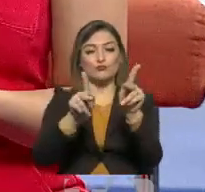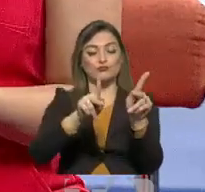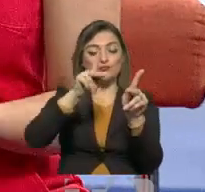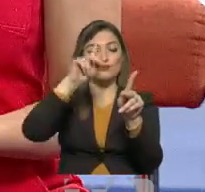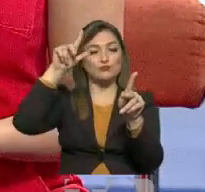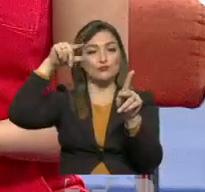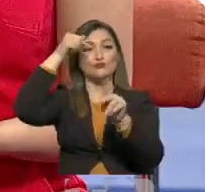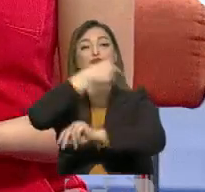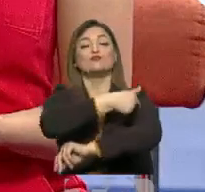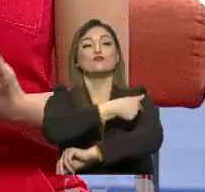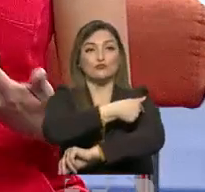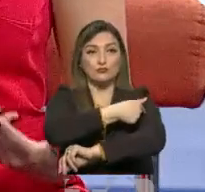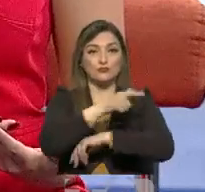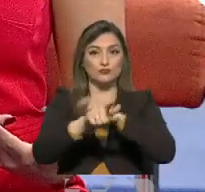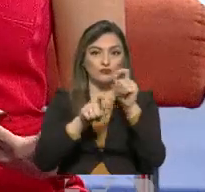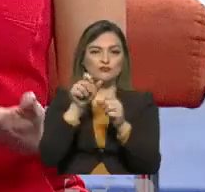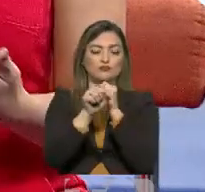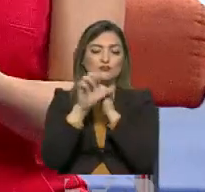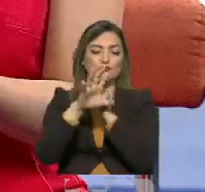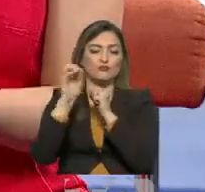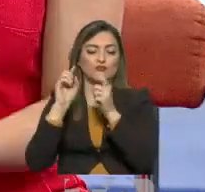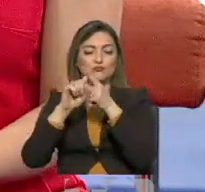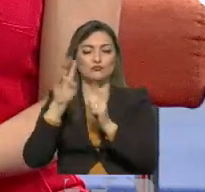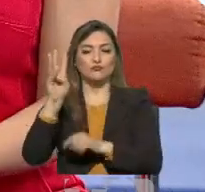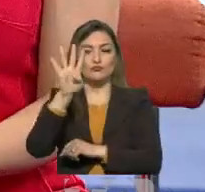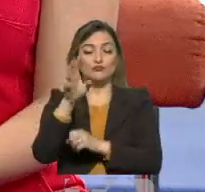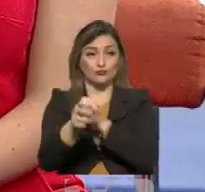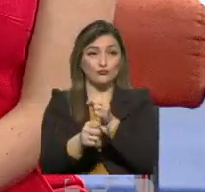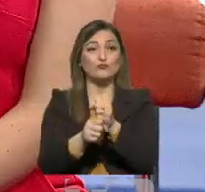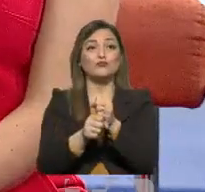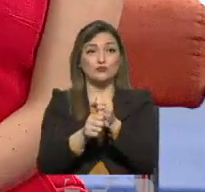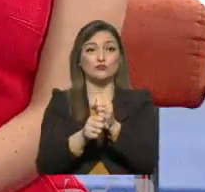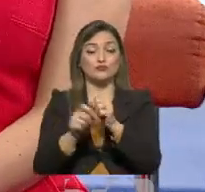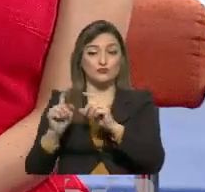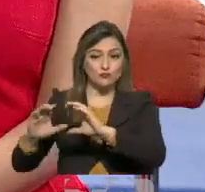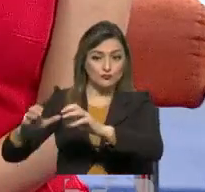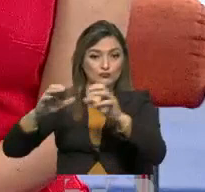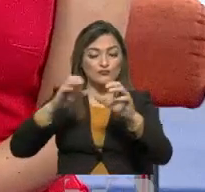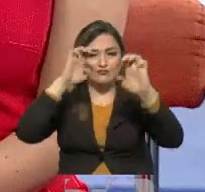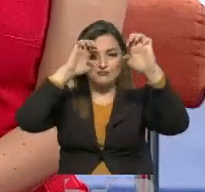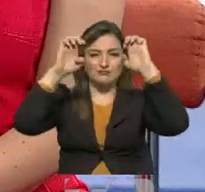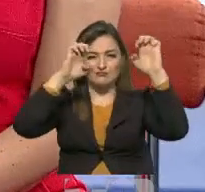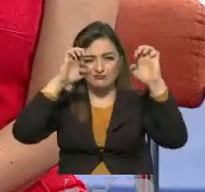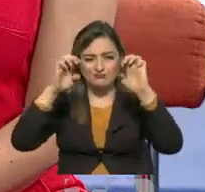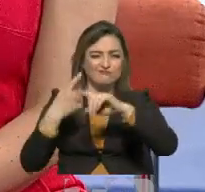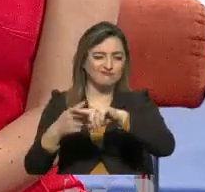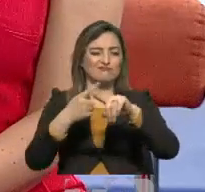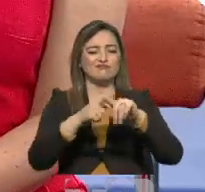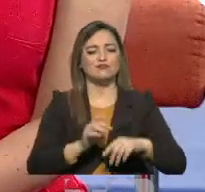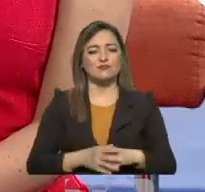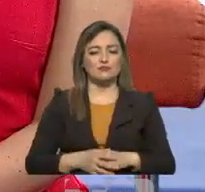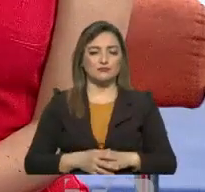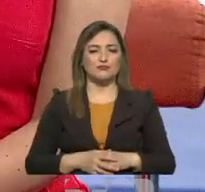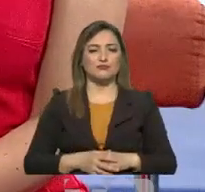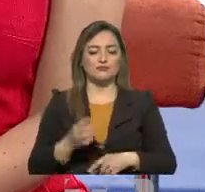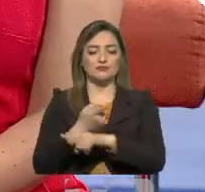que ya incluye a personas de 50 a 64 años y a sectores estratégicos también. Mientras tanto, en los